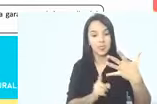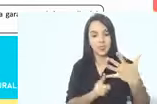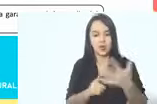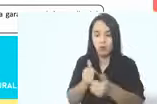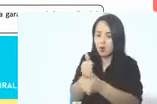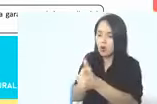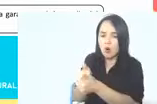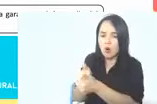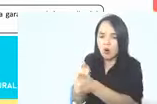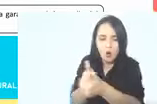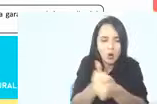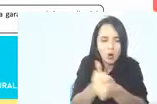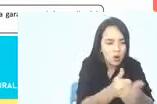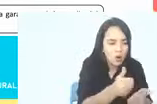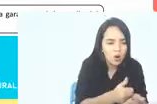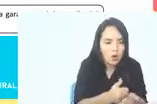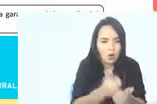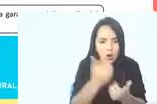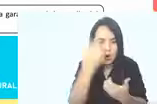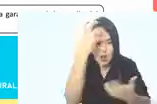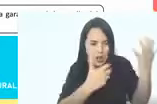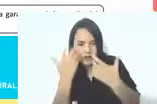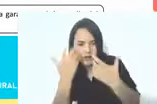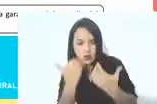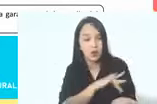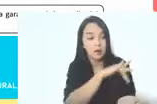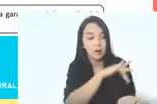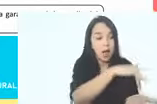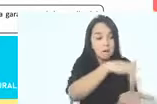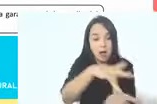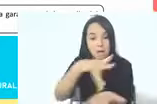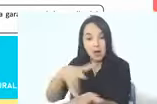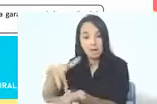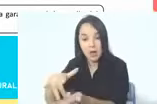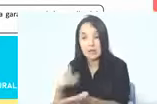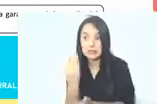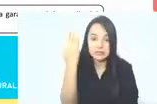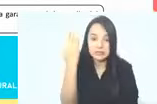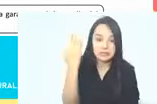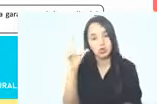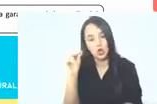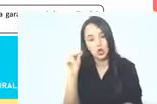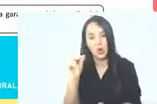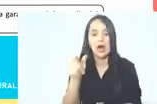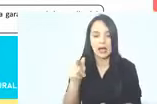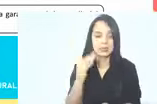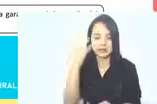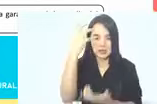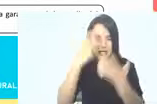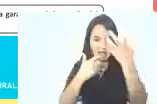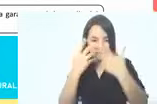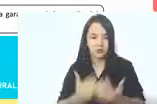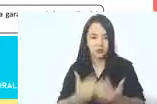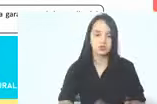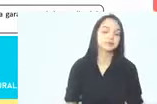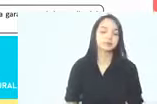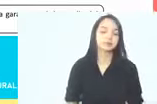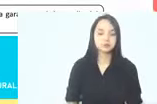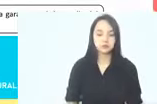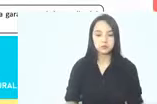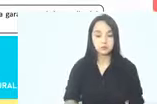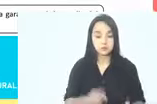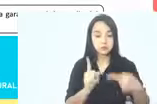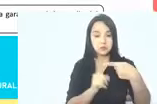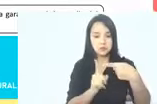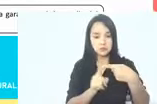de Cultura, Carlos, estuvo conectado, de hecho intervino en la socialización ayer,